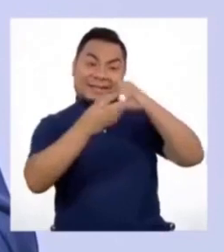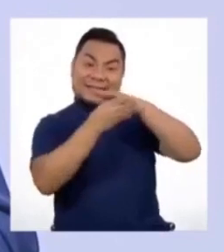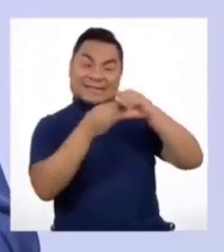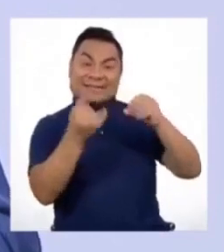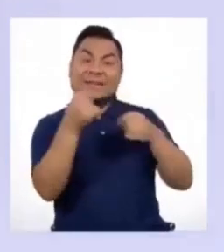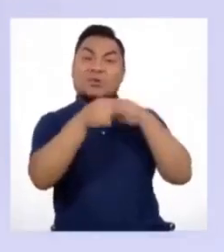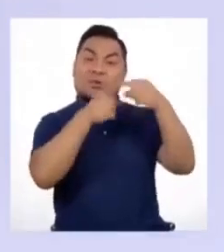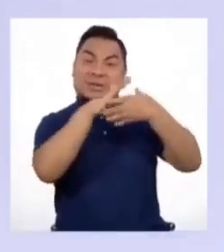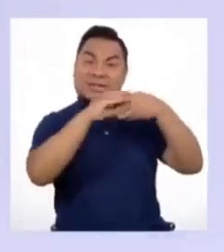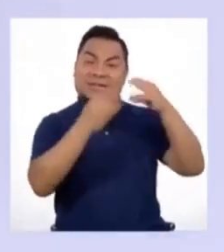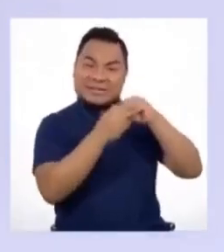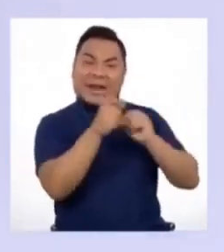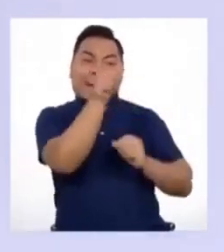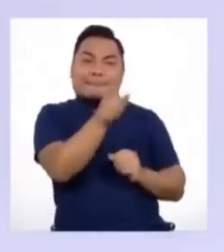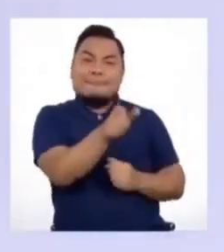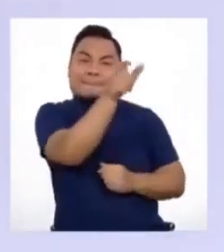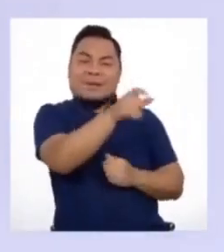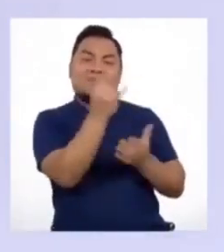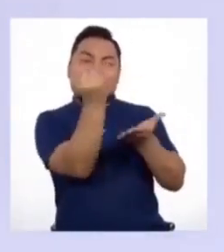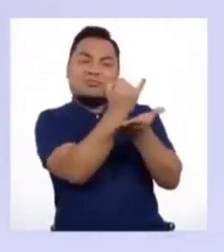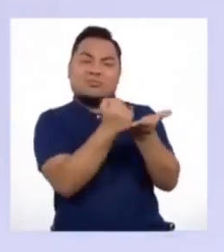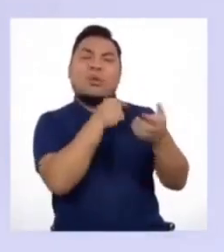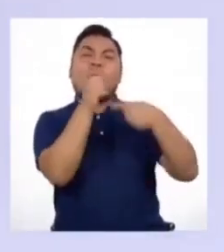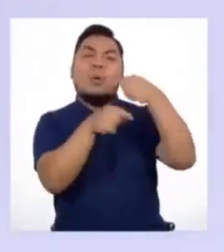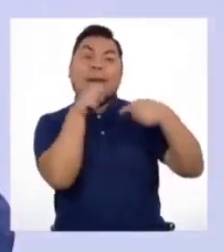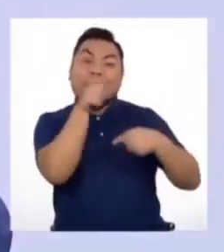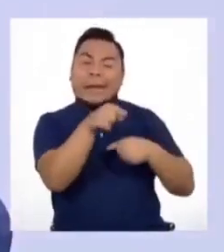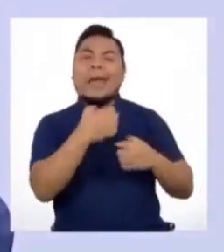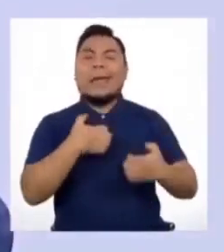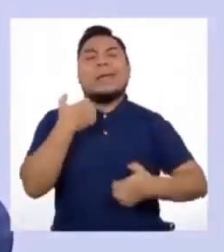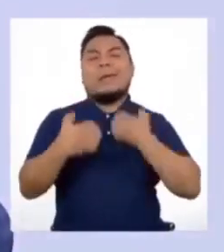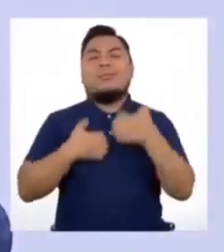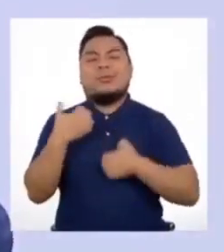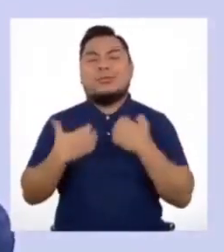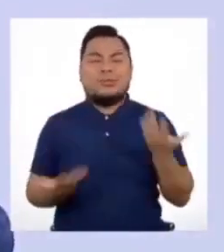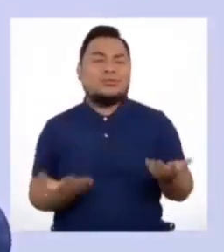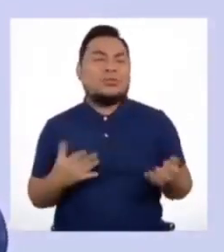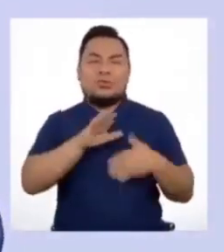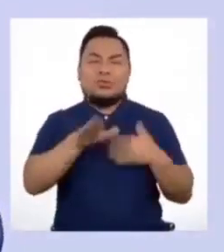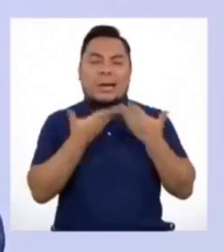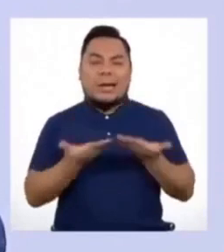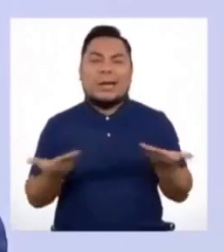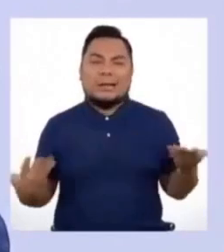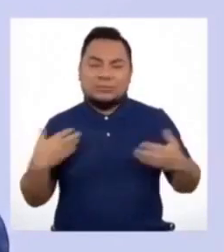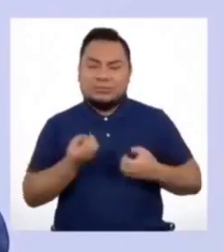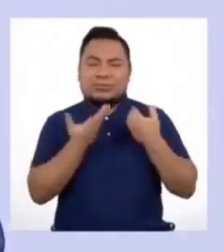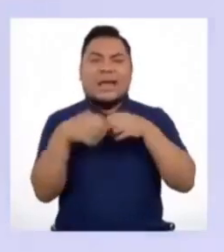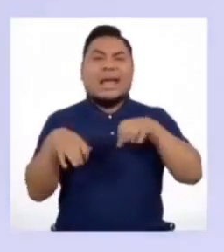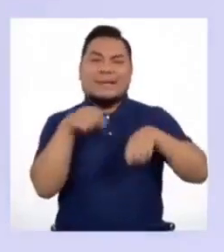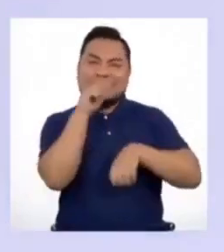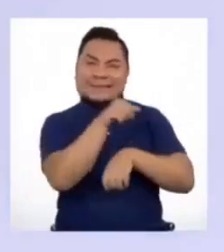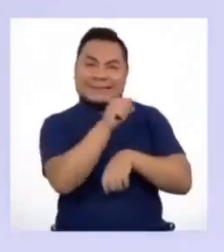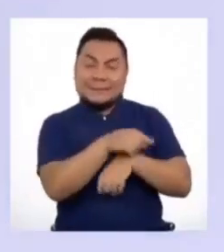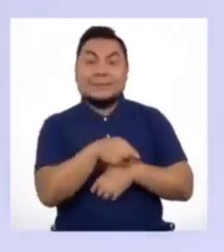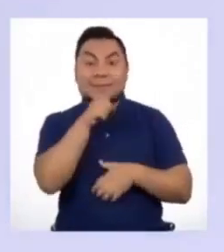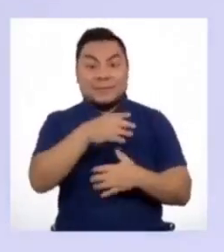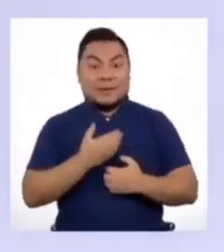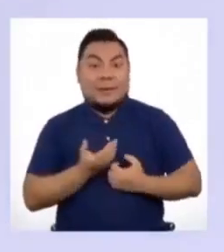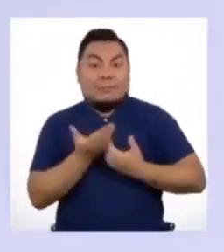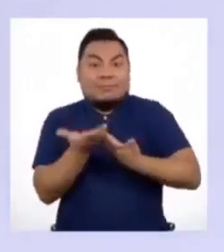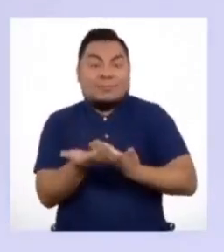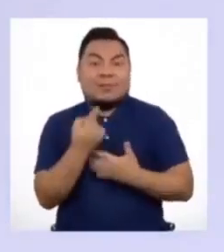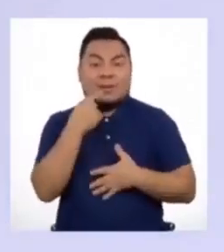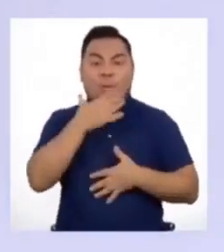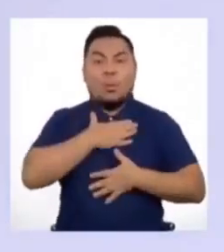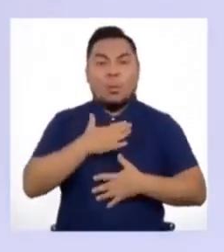de los personajes. Ellos pasan por muchas emociones y por las cosas que hacen o les suceden. La expresión de la cara y